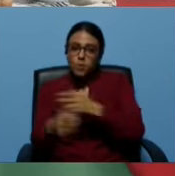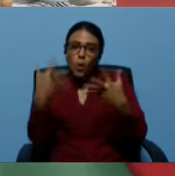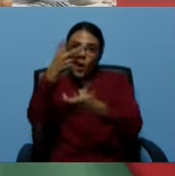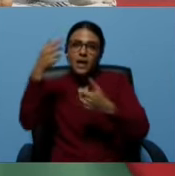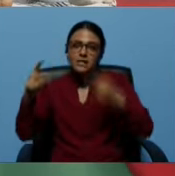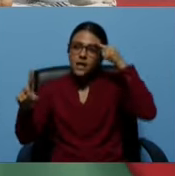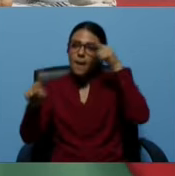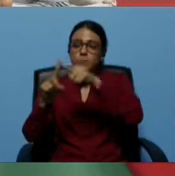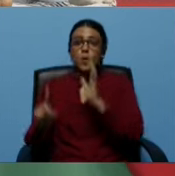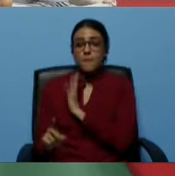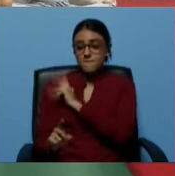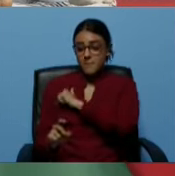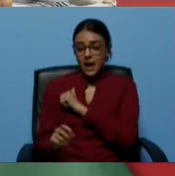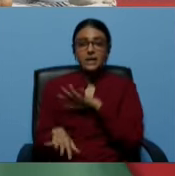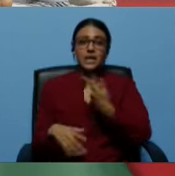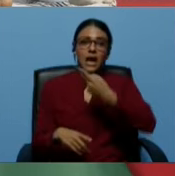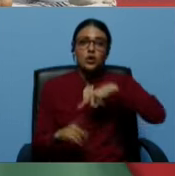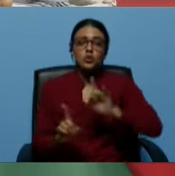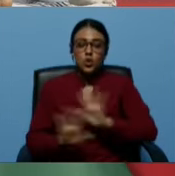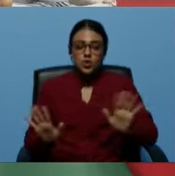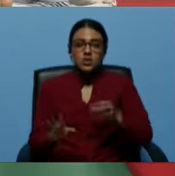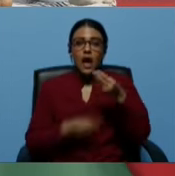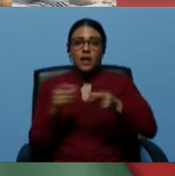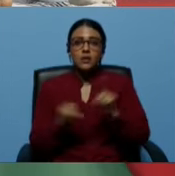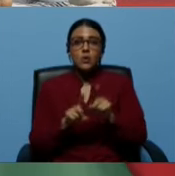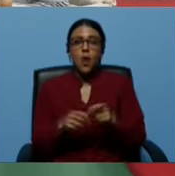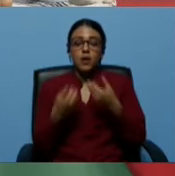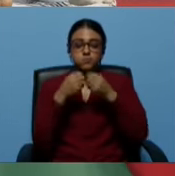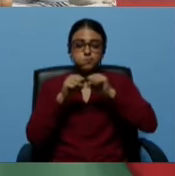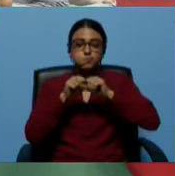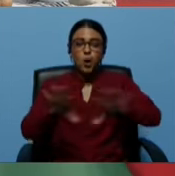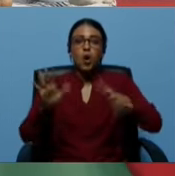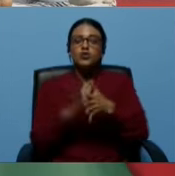Palestina, que ya hemos dado la fecha, pero